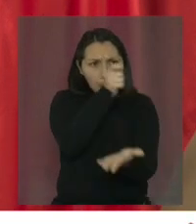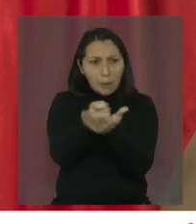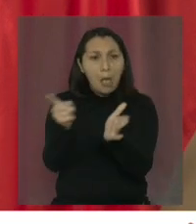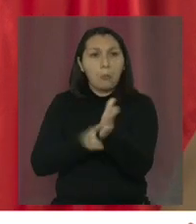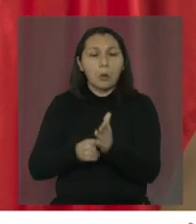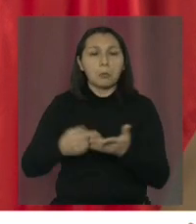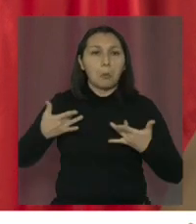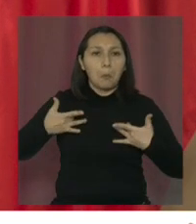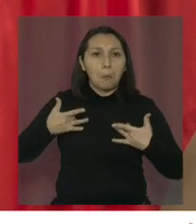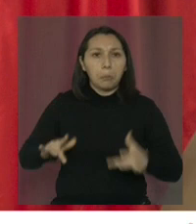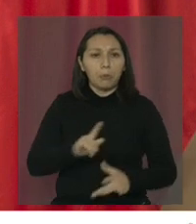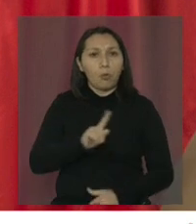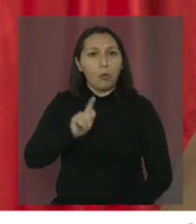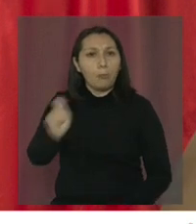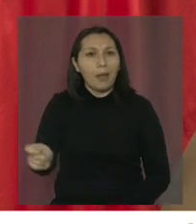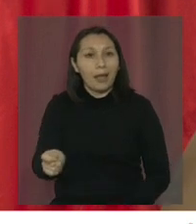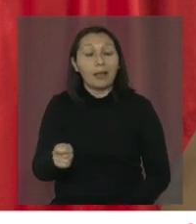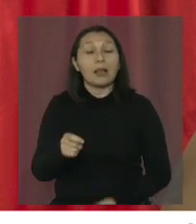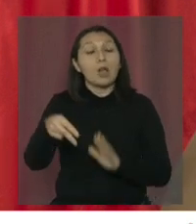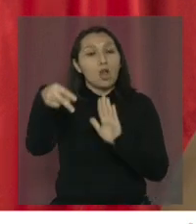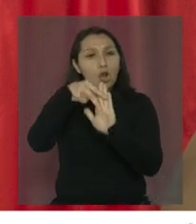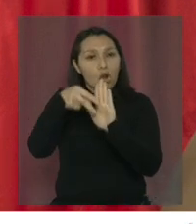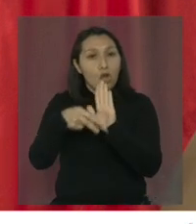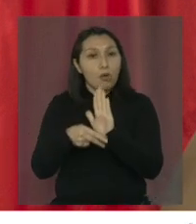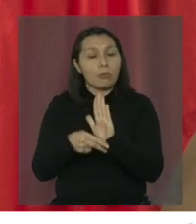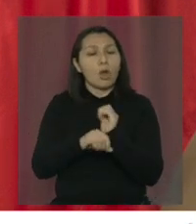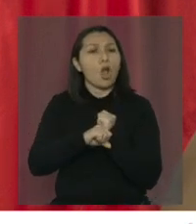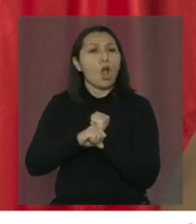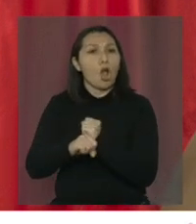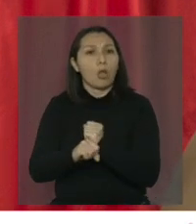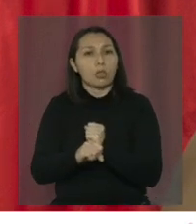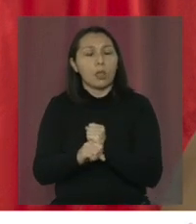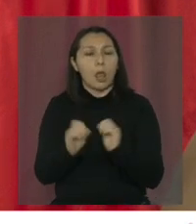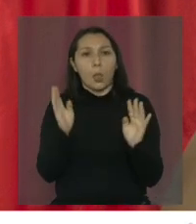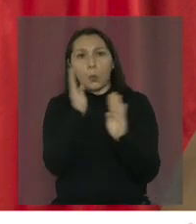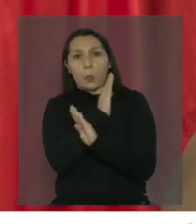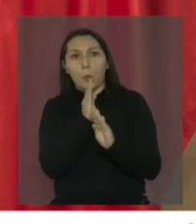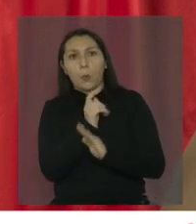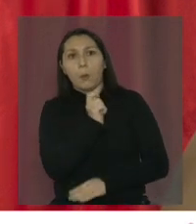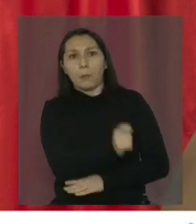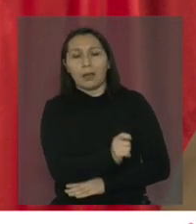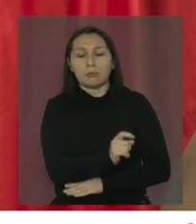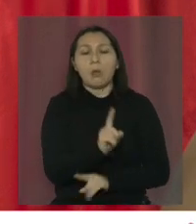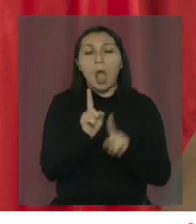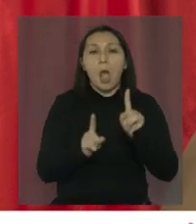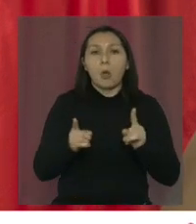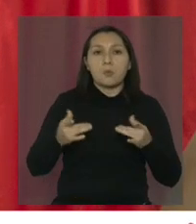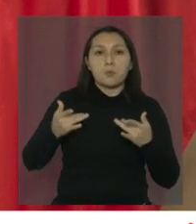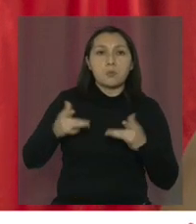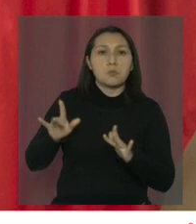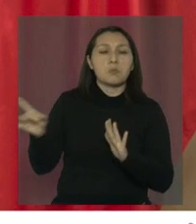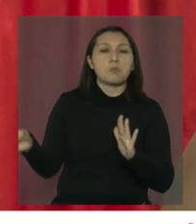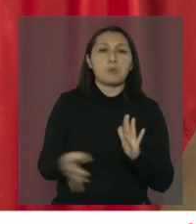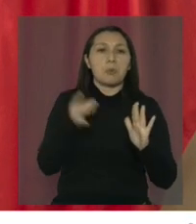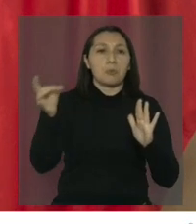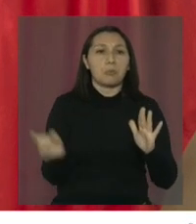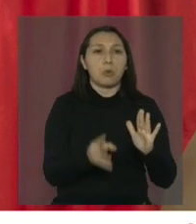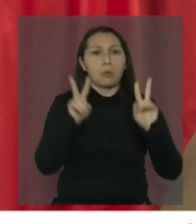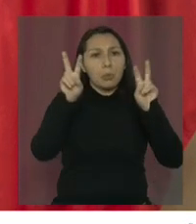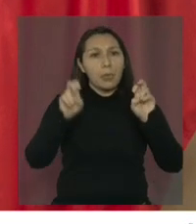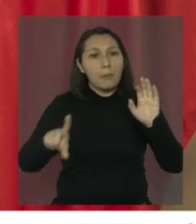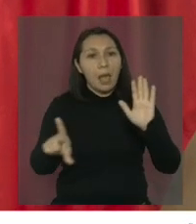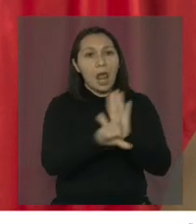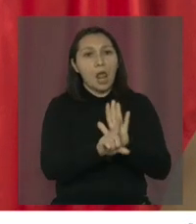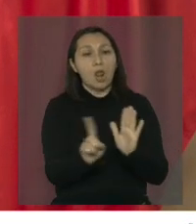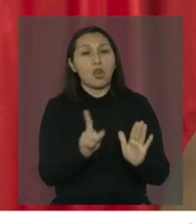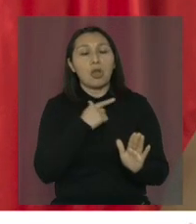no pagan impuestos y por eso las normas antielusión por aquellos que tratan de vulnerar es cierto del espíritu de la ley